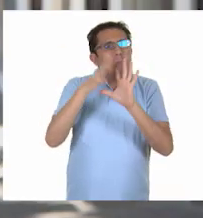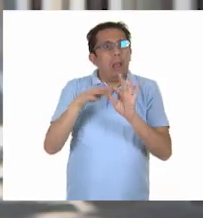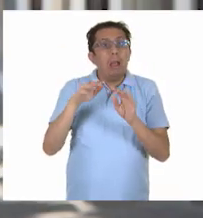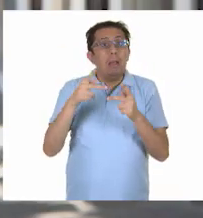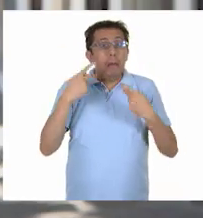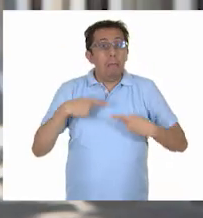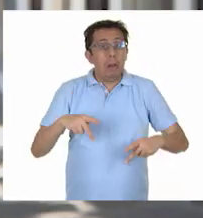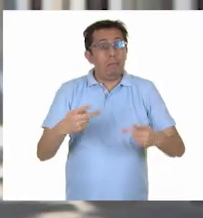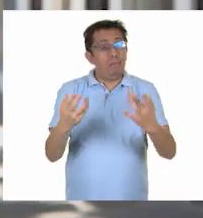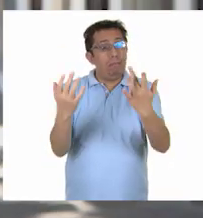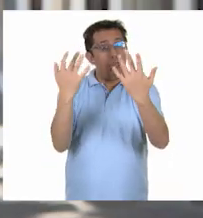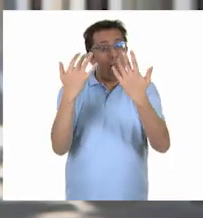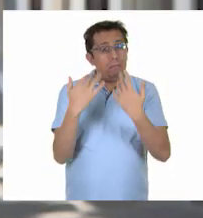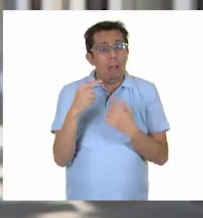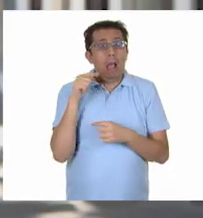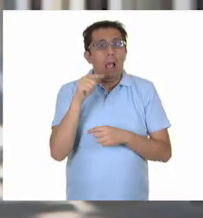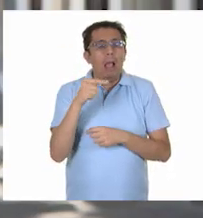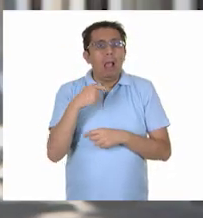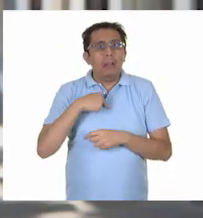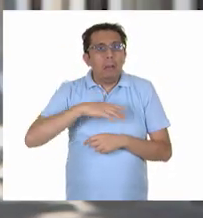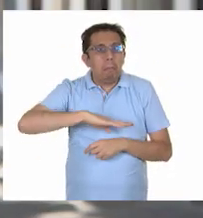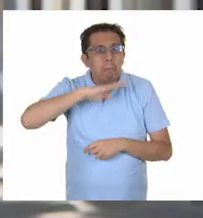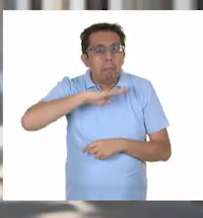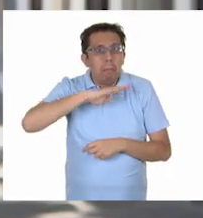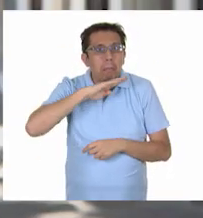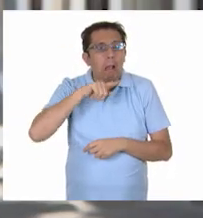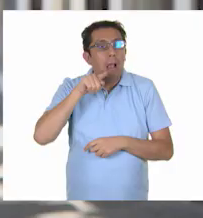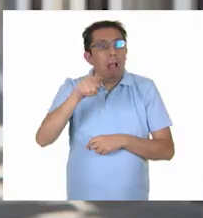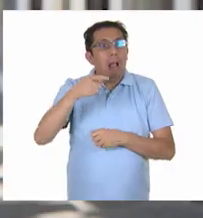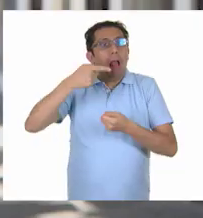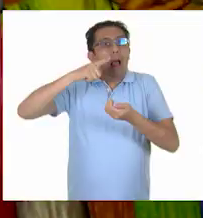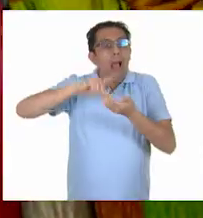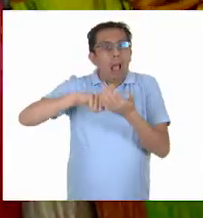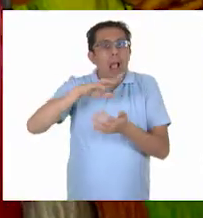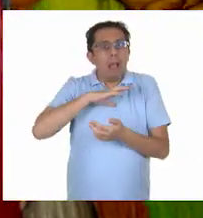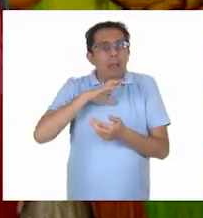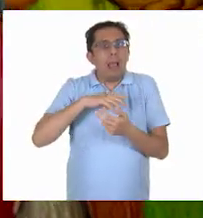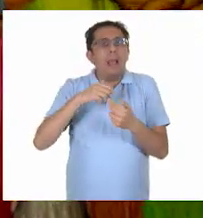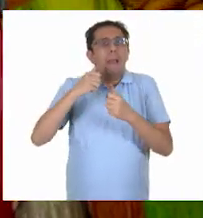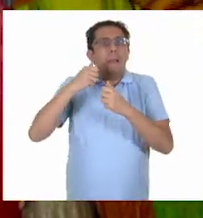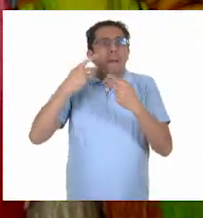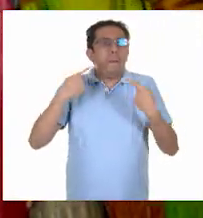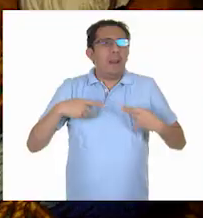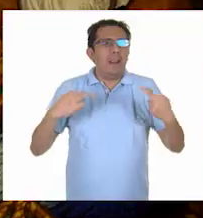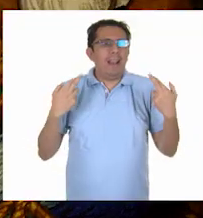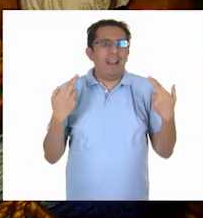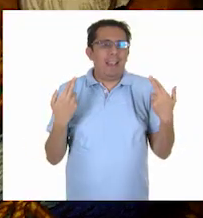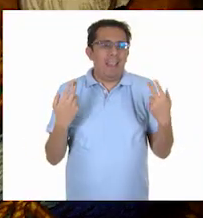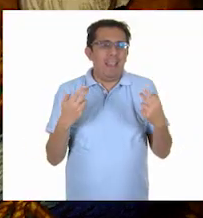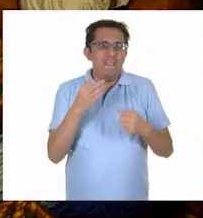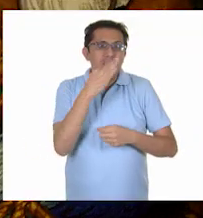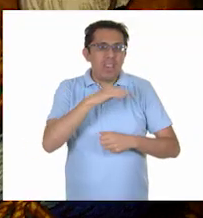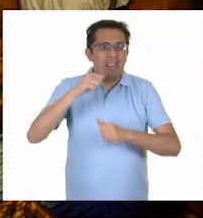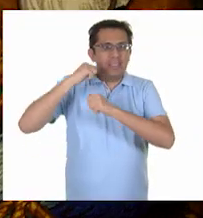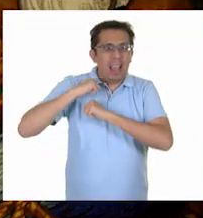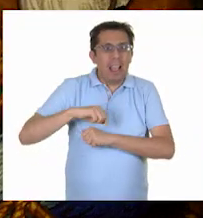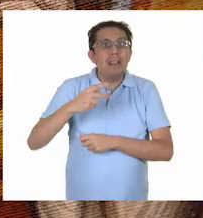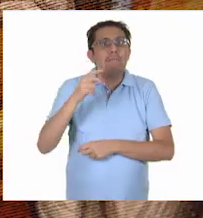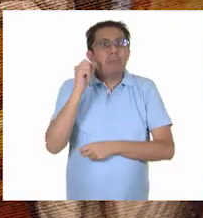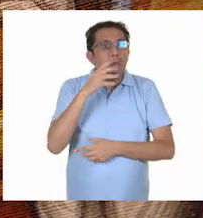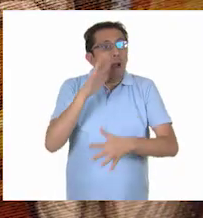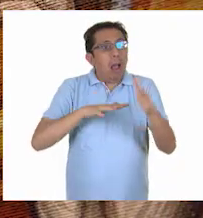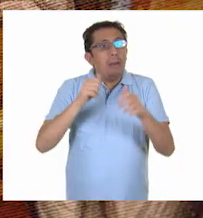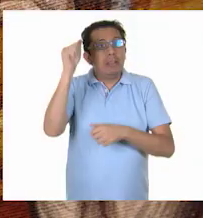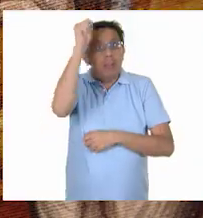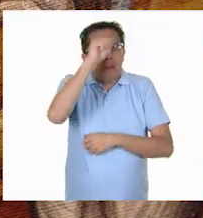la gente. Y yo no me daba cuenta, pero dentro de la gente, pues estaban los mayordomos, los fiscales, los capitanes, hasta el cura a veces llegaba